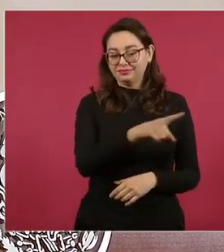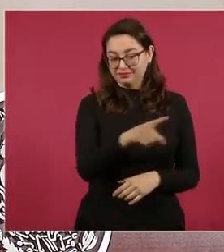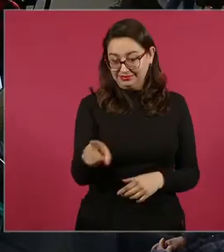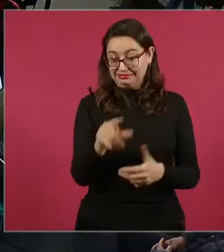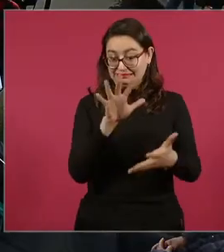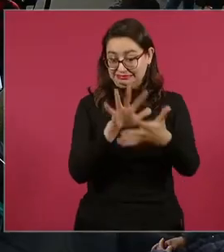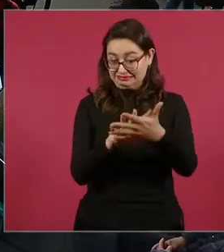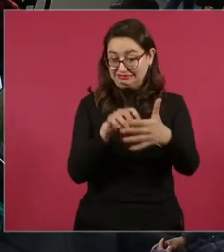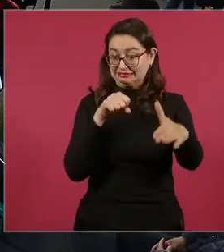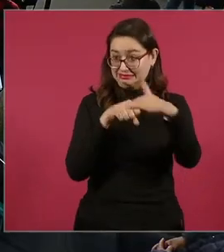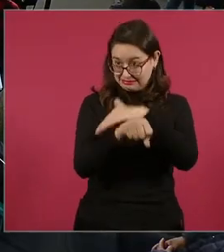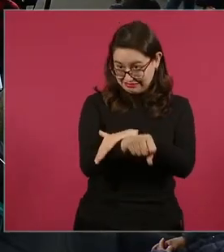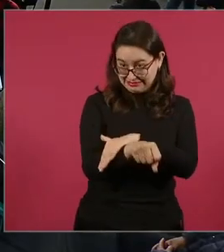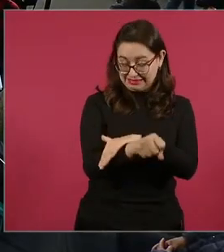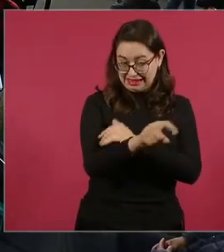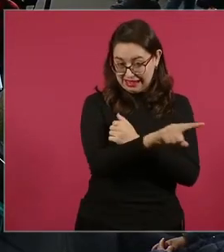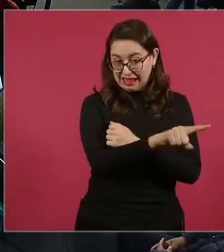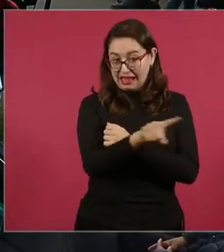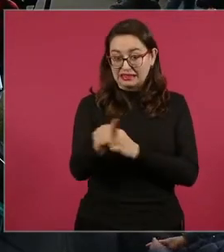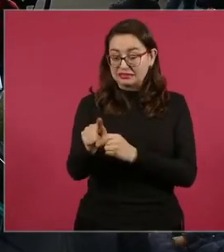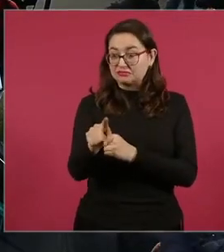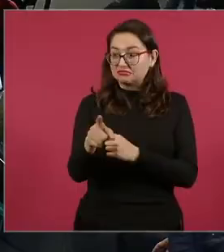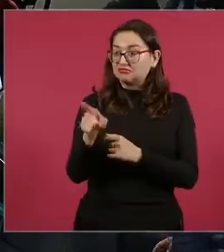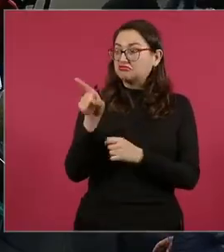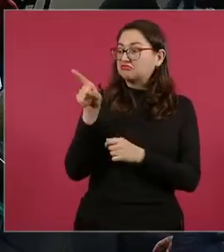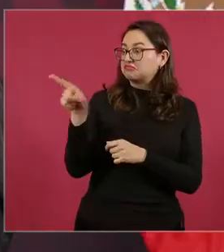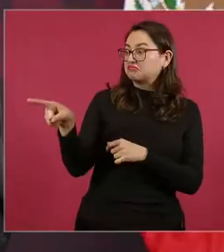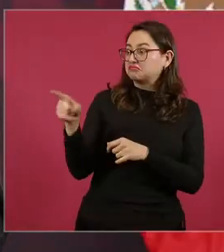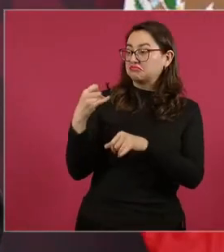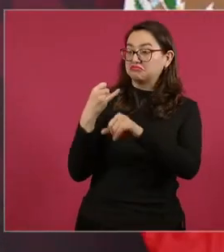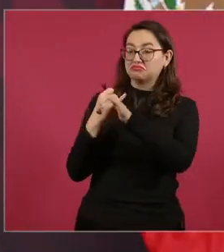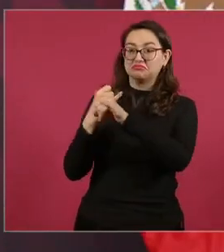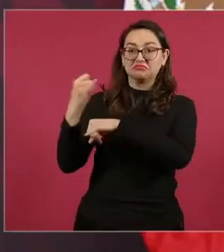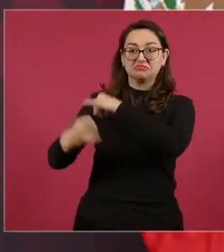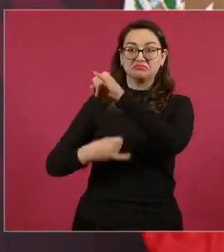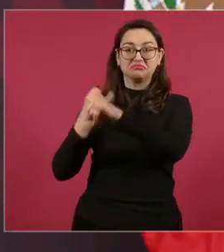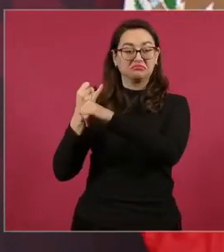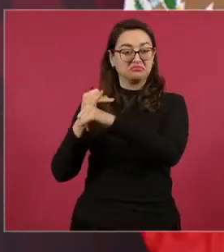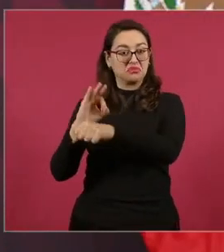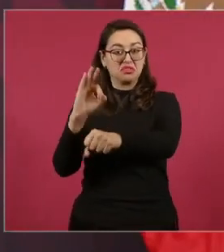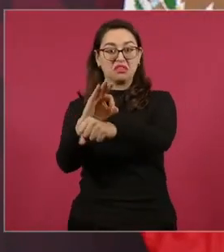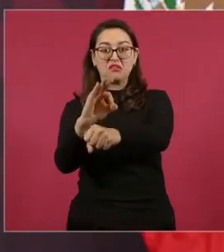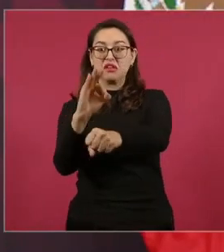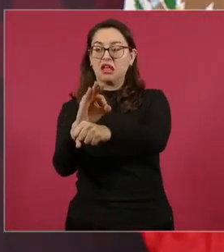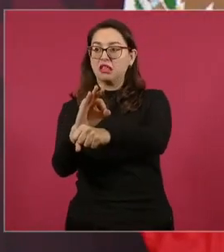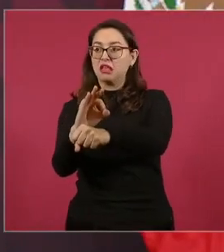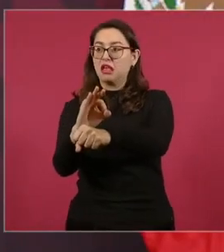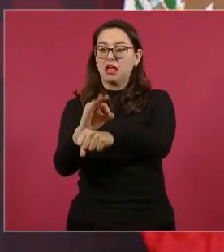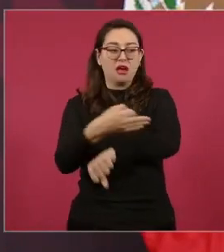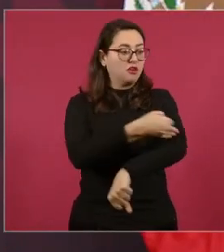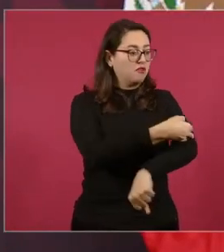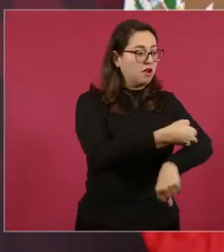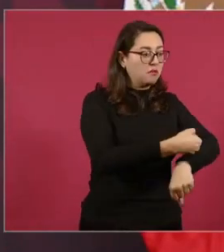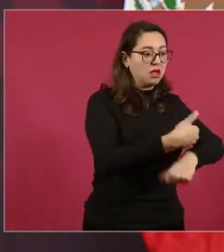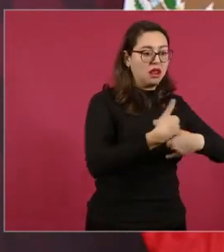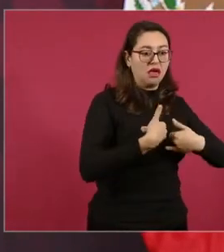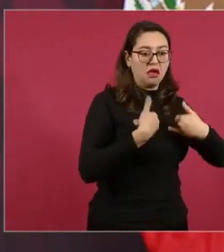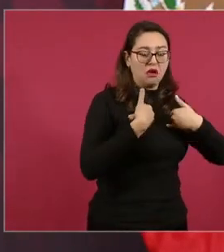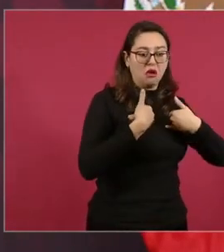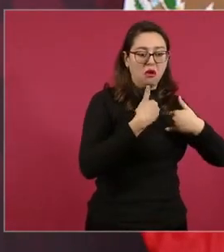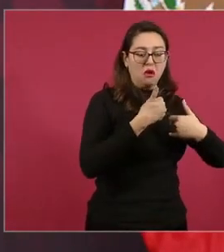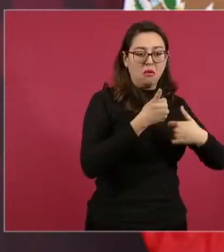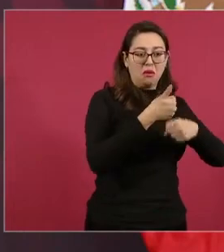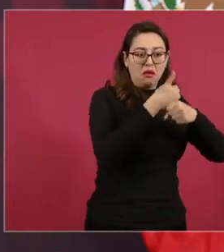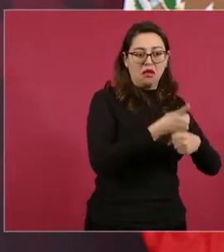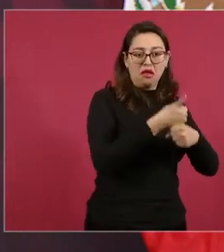de las familias de los jóvenes desaparecidos. Y lo digo aquí porque en